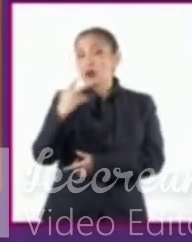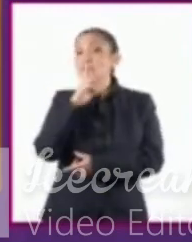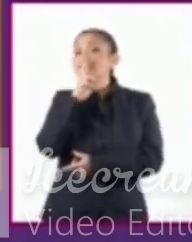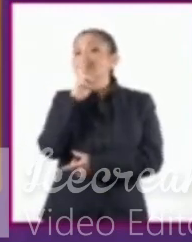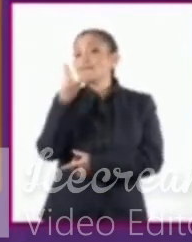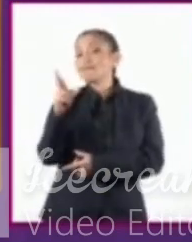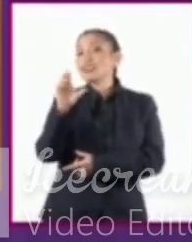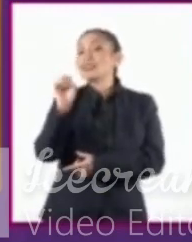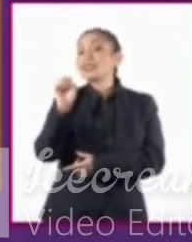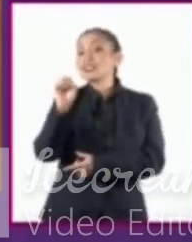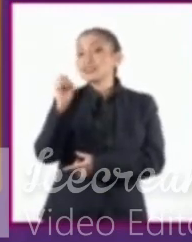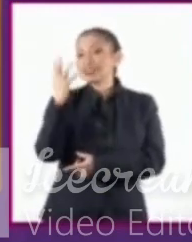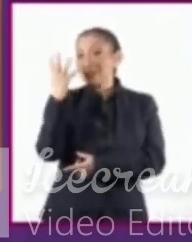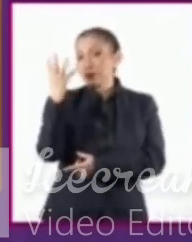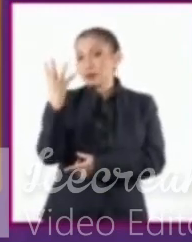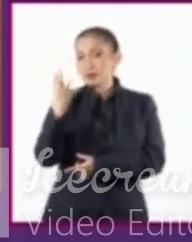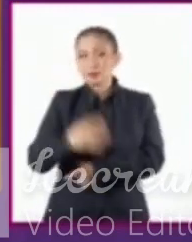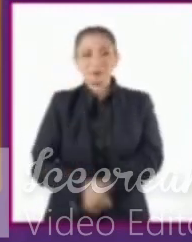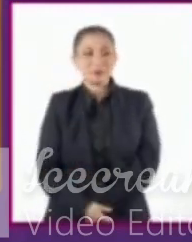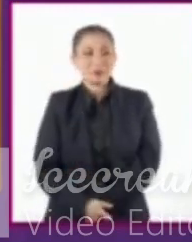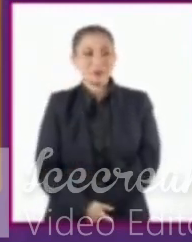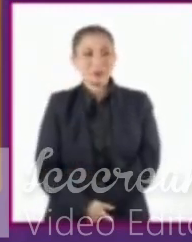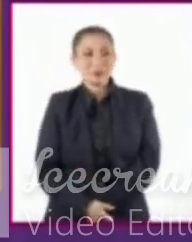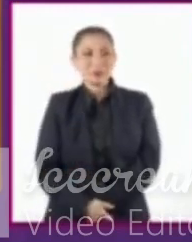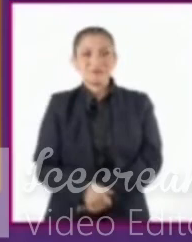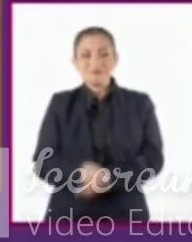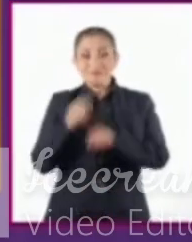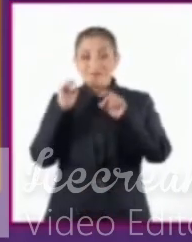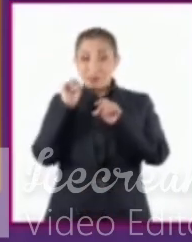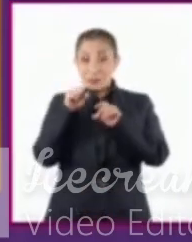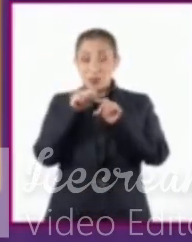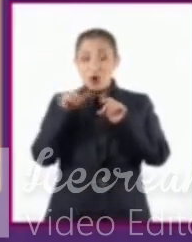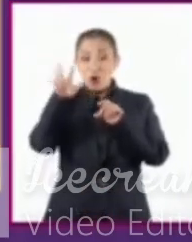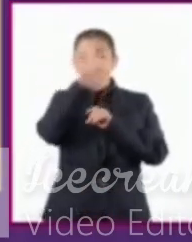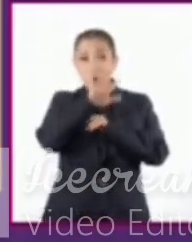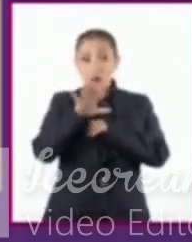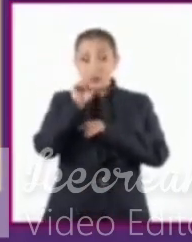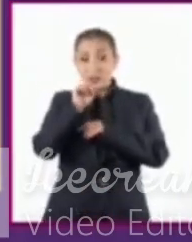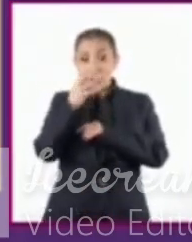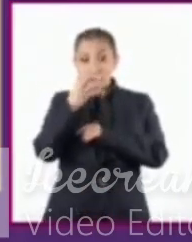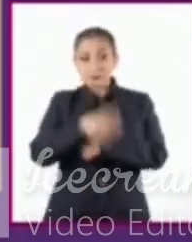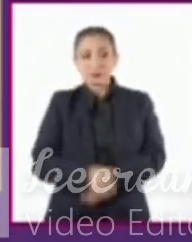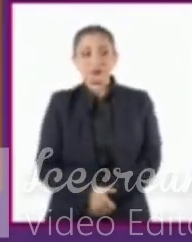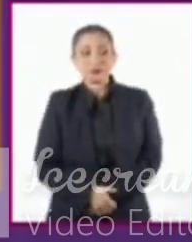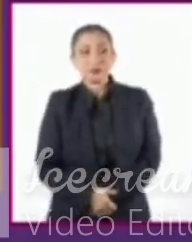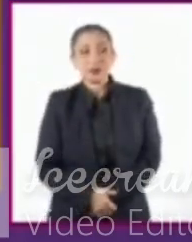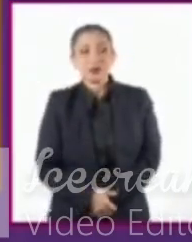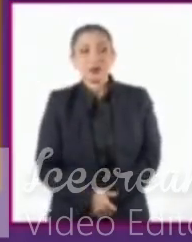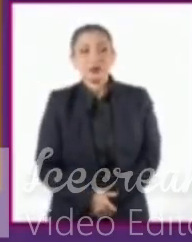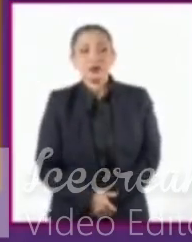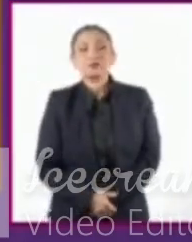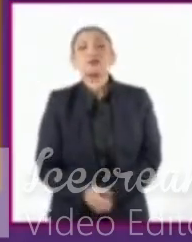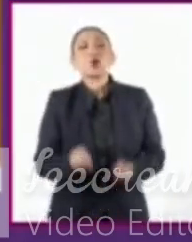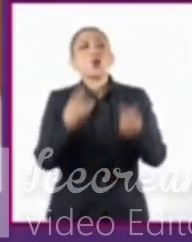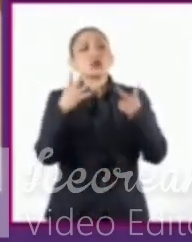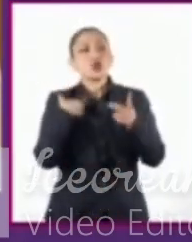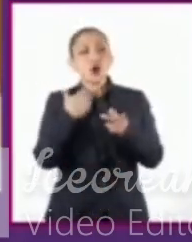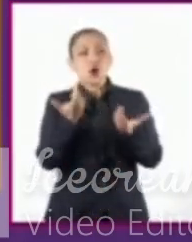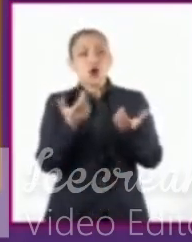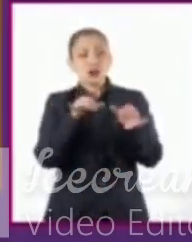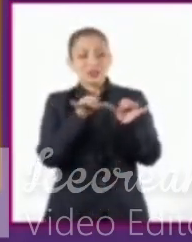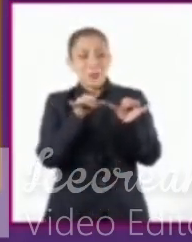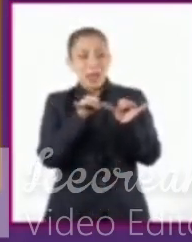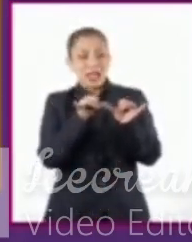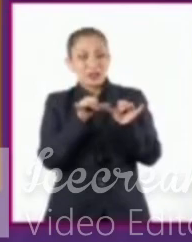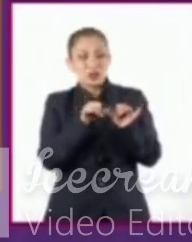centímetros, obtenemos los 64 centímetros cuadrados de tu tablero. ¿De cuánto tendrían que ser las